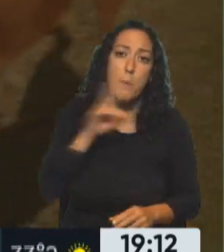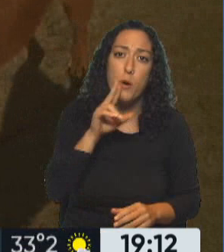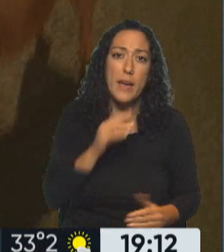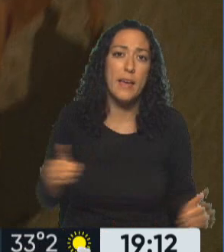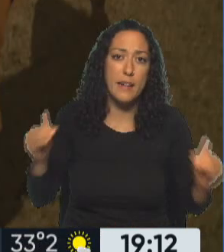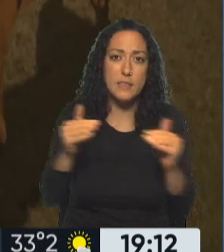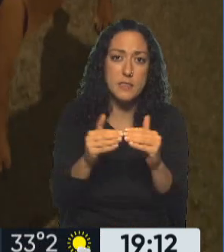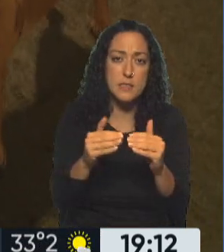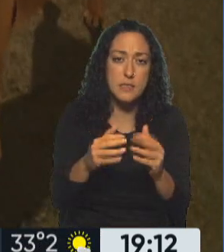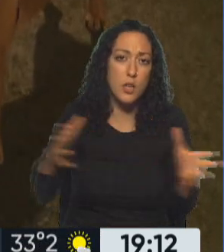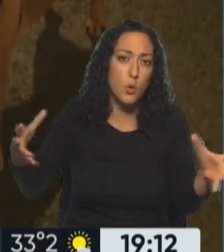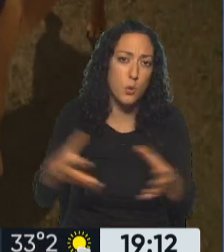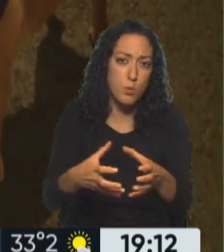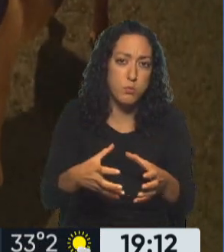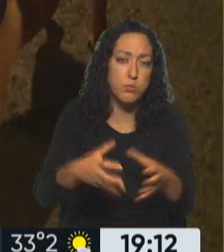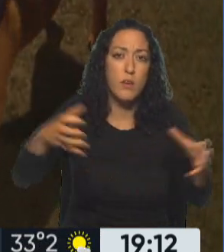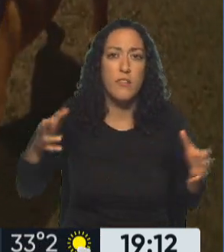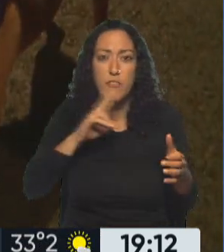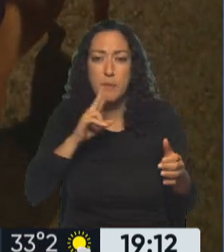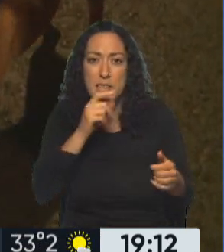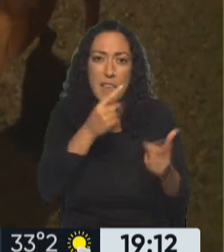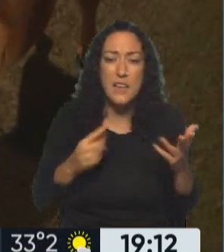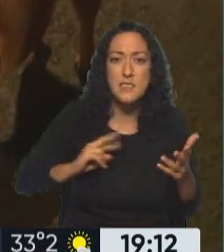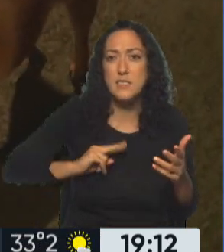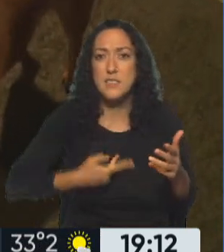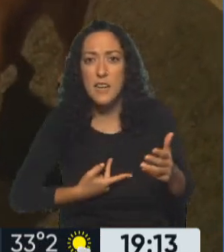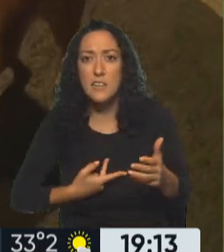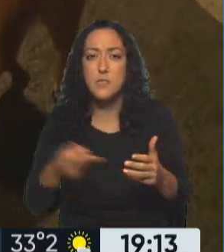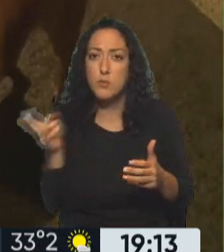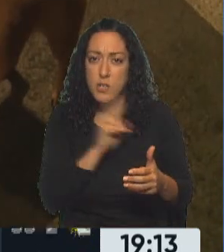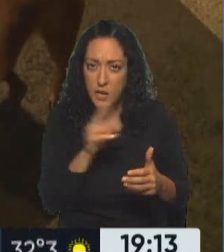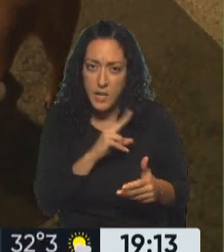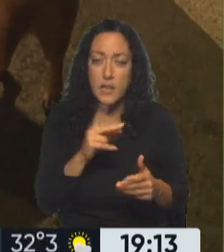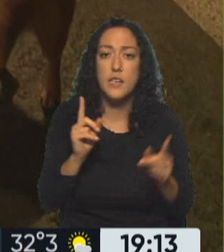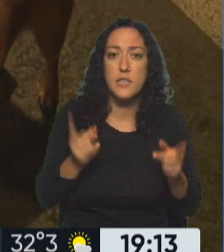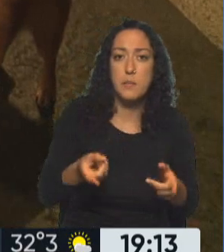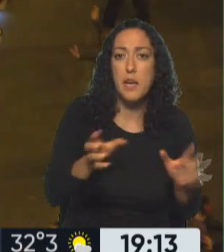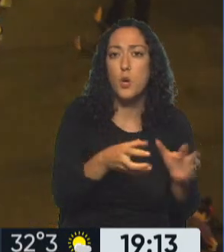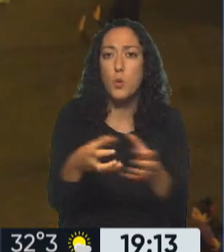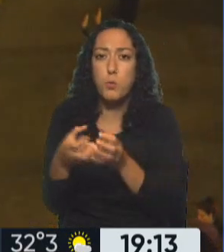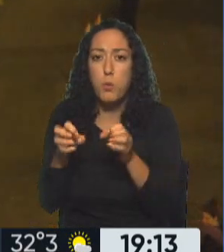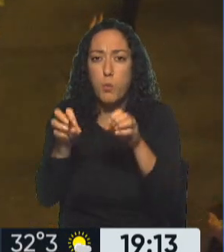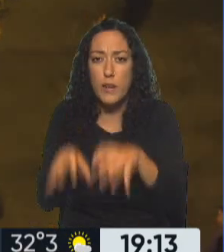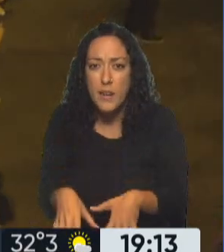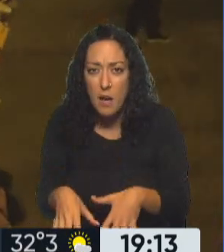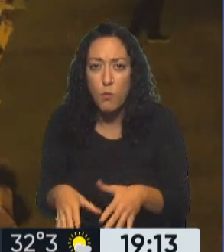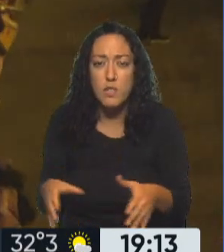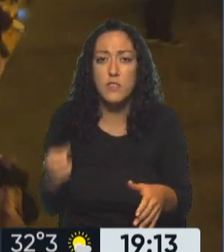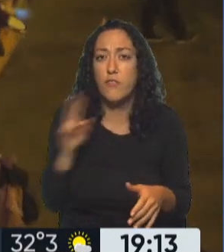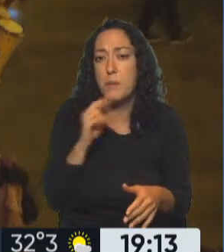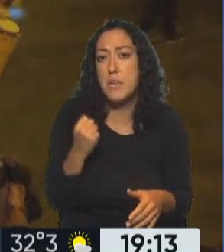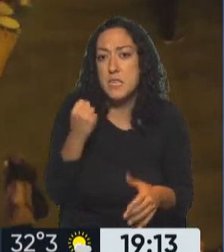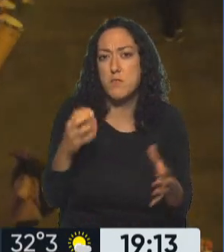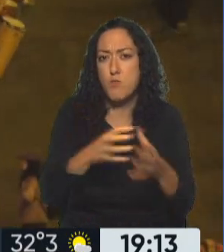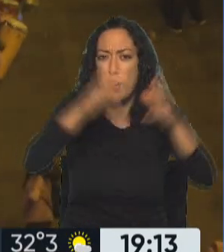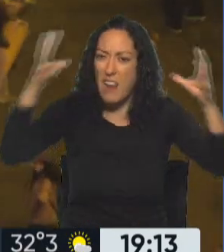gran colectivo de mujeres, de las feminidades, de las personas trans, de las mujeres trans, del grupo, los grupos vulnerables dentro del feminismo o del gran feminismo,